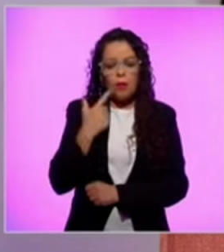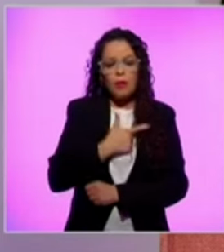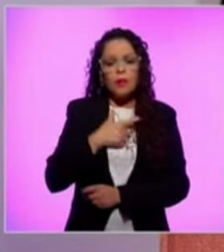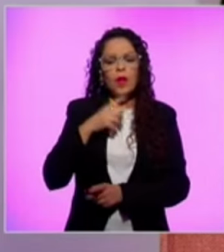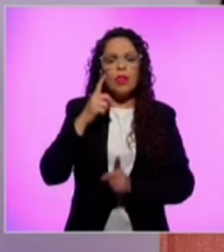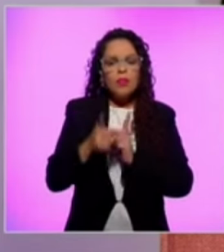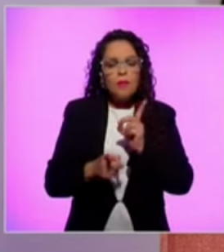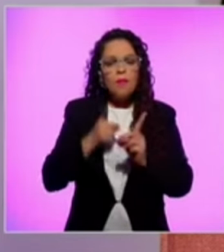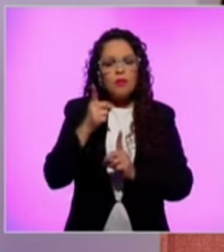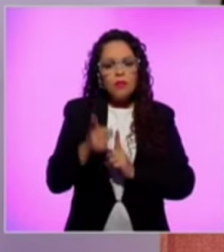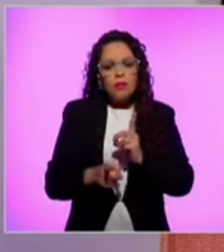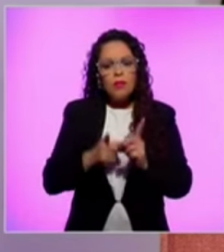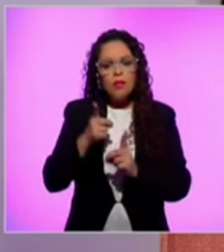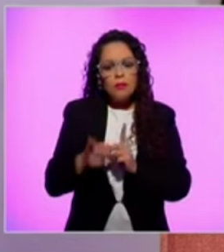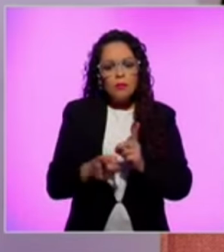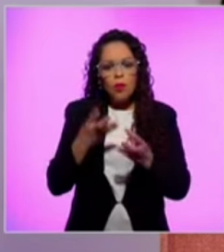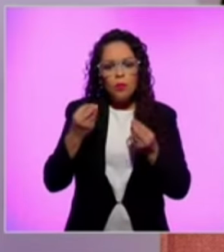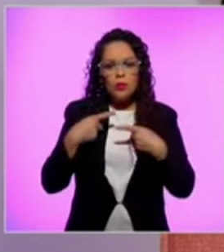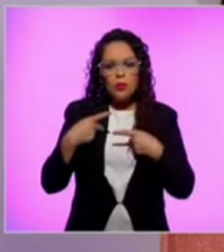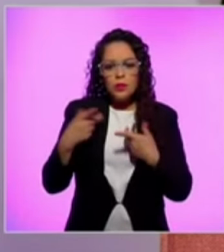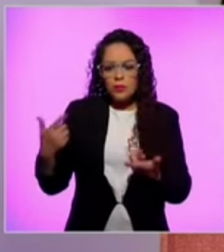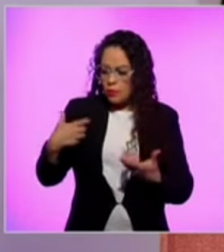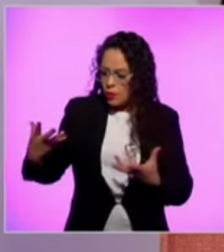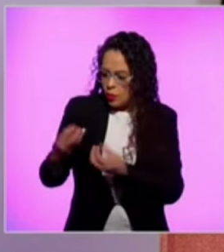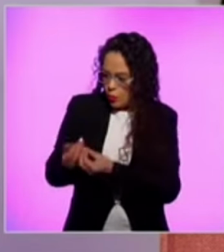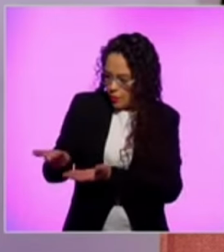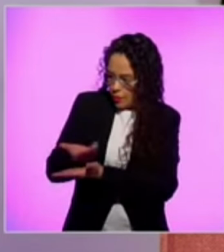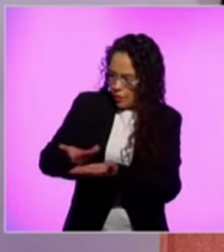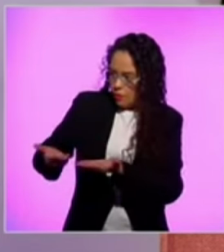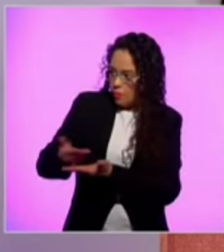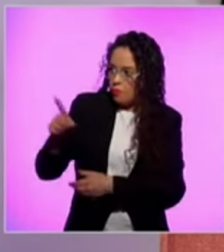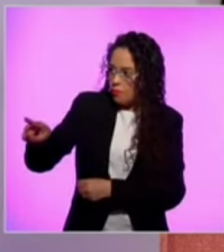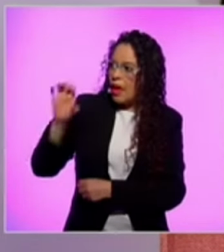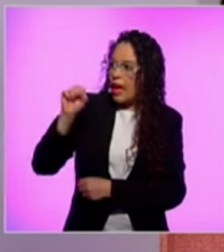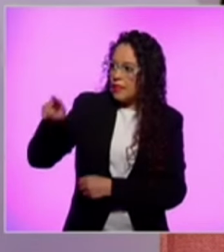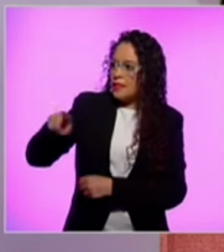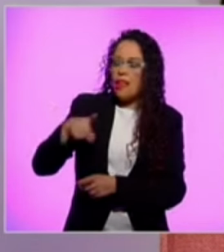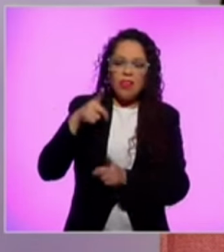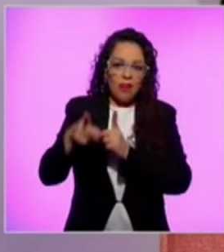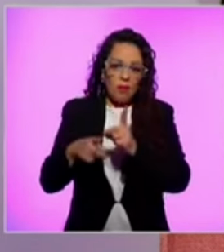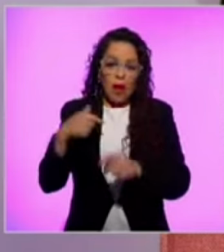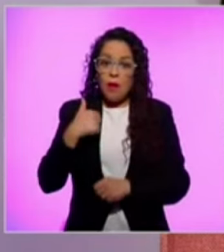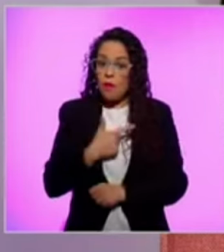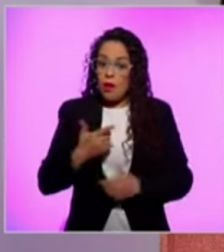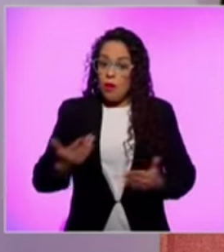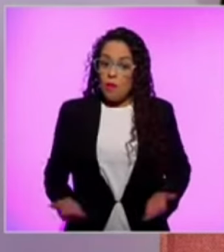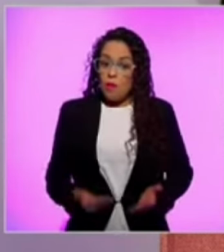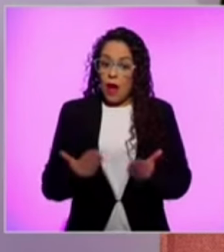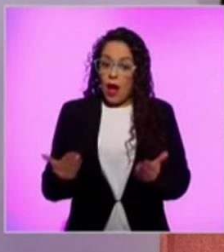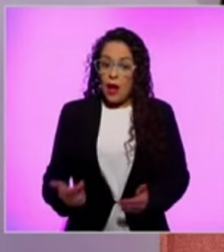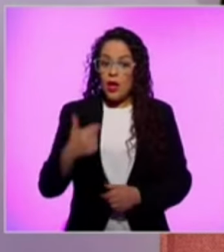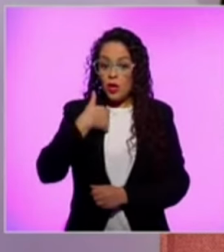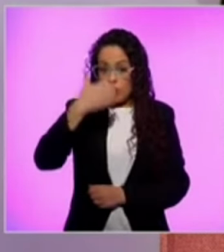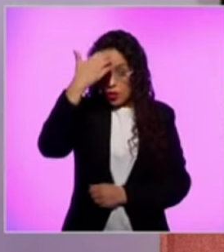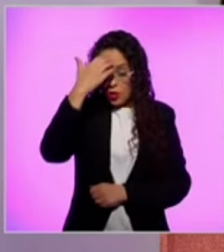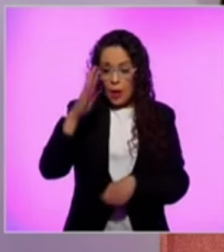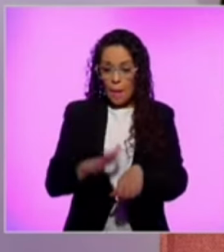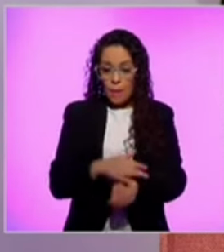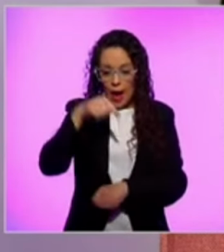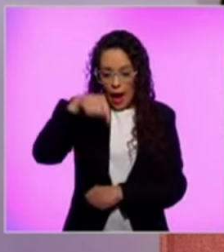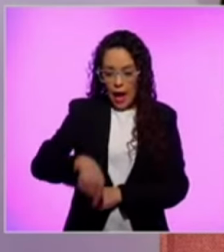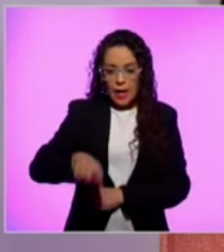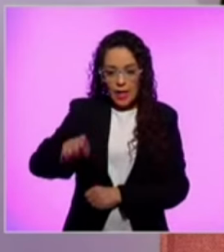me rodean, muchas son deportistas y desde muy chiquita me encantó el baile. El pole dance lo conocí precisamente por Canal 11. Recuerdo que